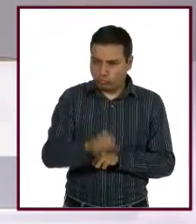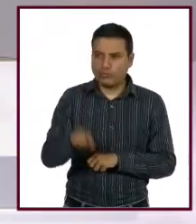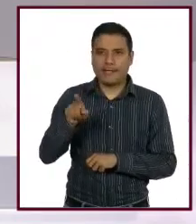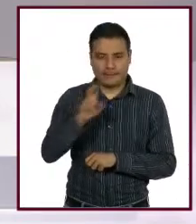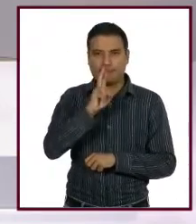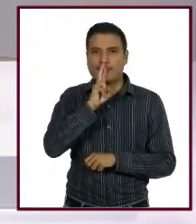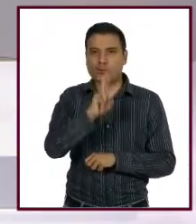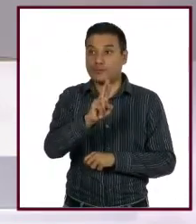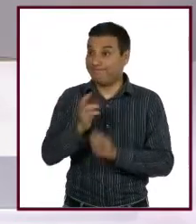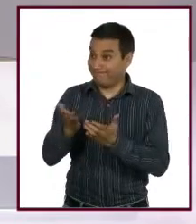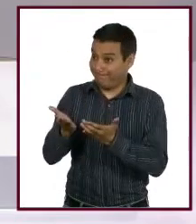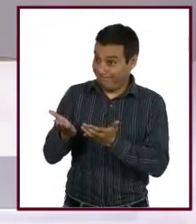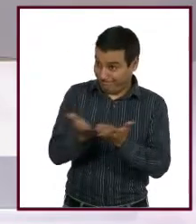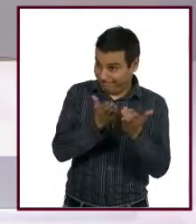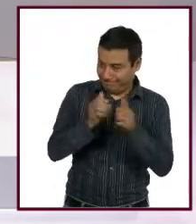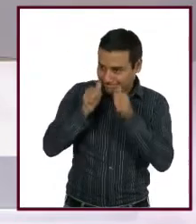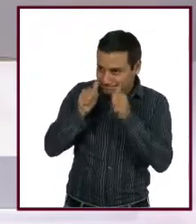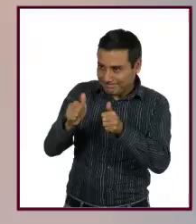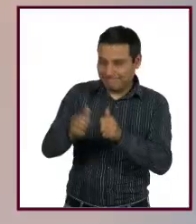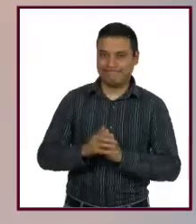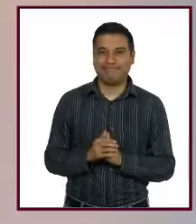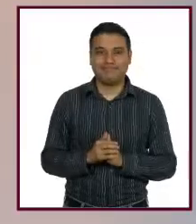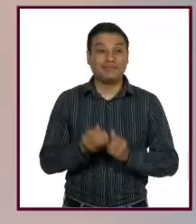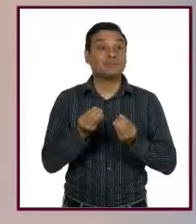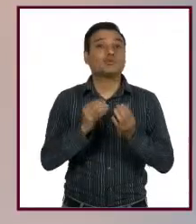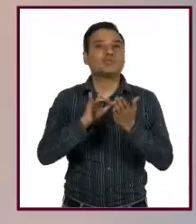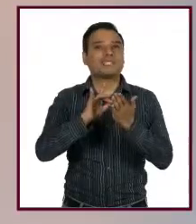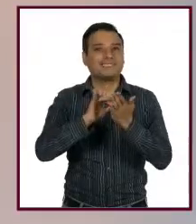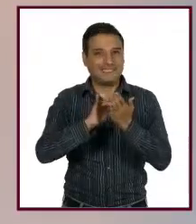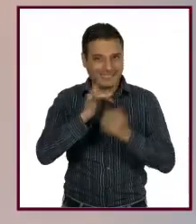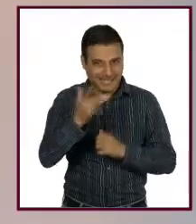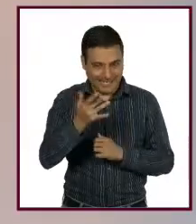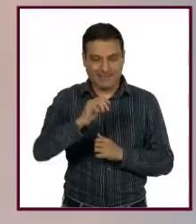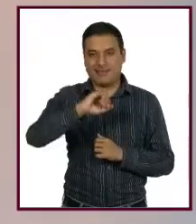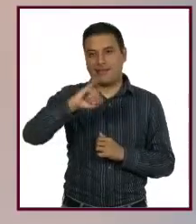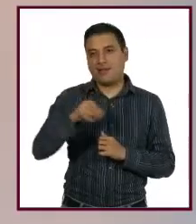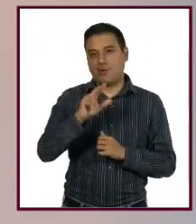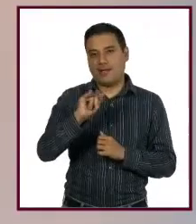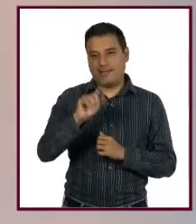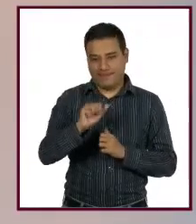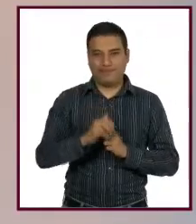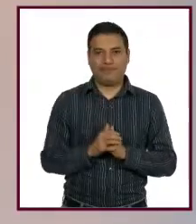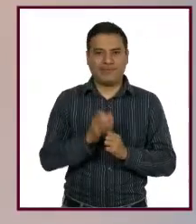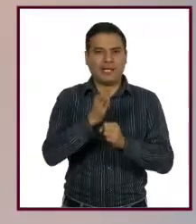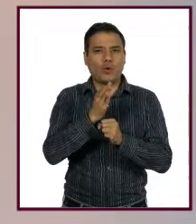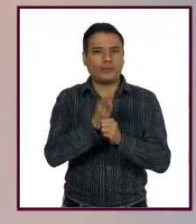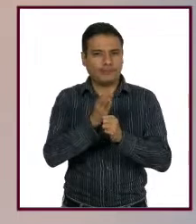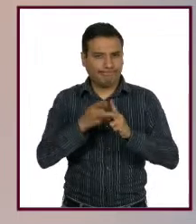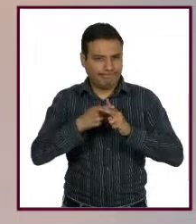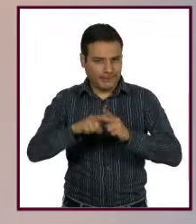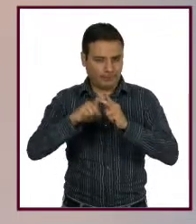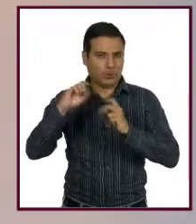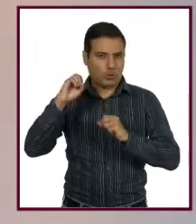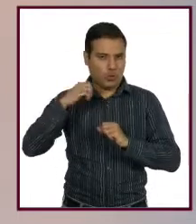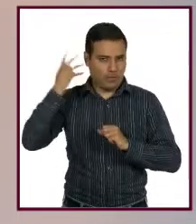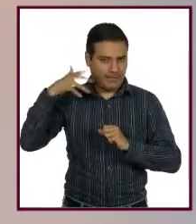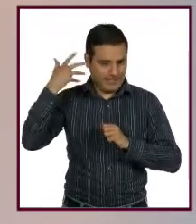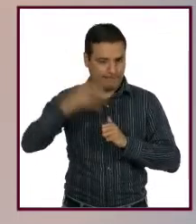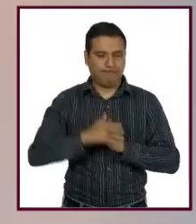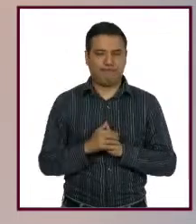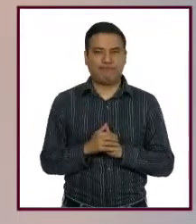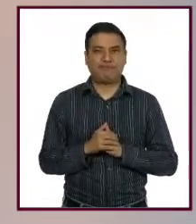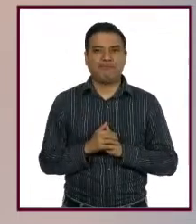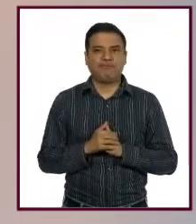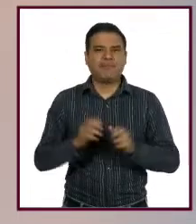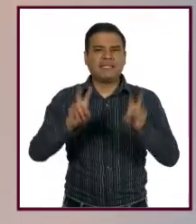va a responder. Adelante, escuchamos atentos. Muchas gracias, Julieta. Pues vamos a empezar con la presentación. El día de